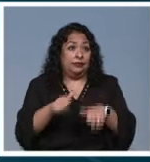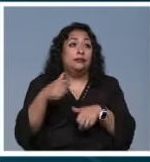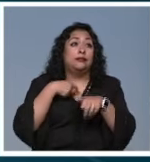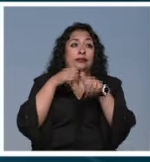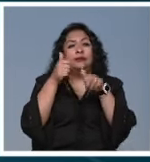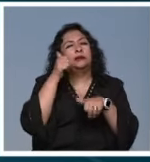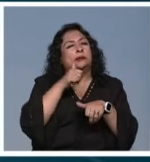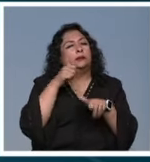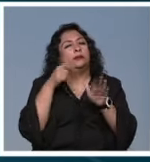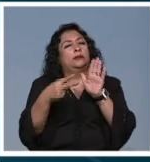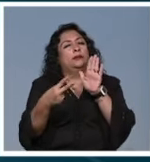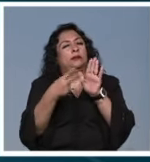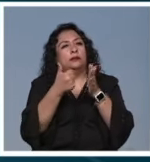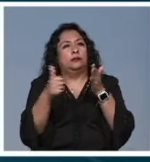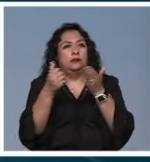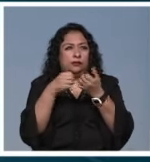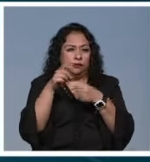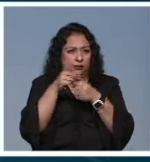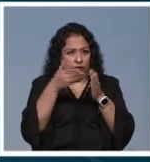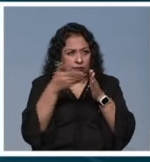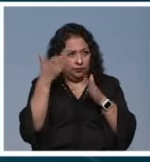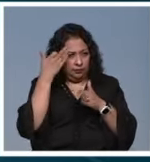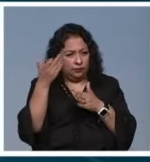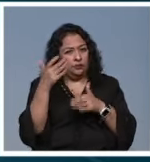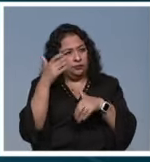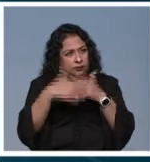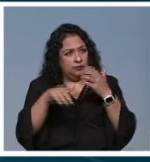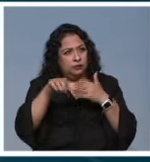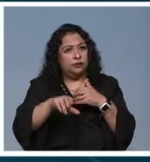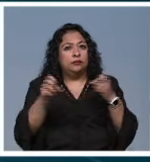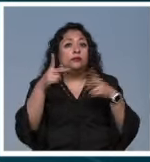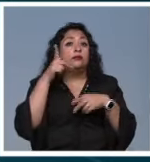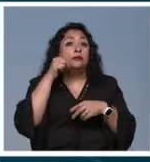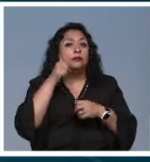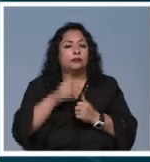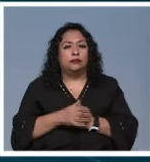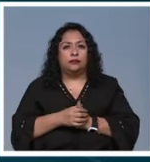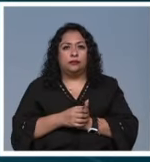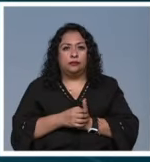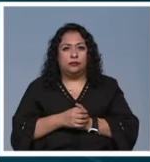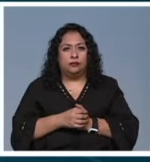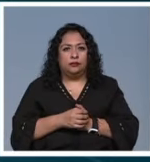Las artes siempre reflejo de la sociedad y del tiempo. Así nos despedimos, nos vemos el día de mañana.